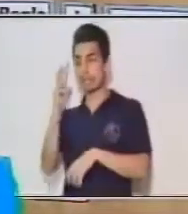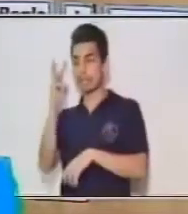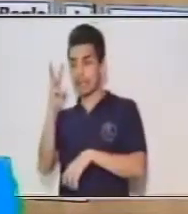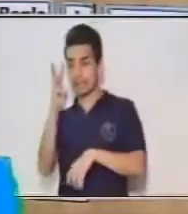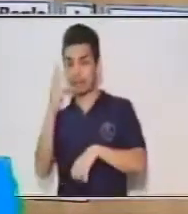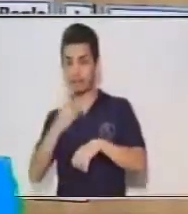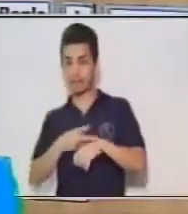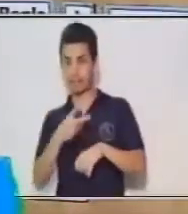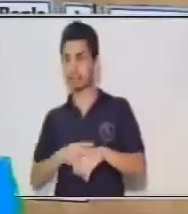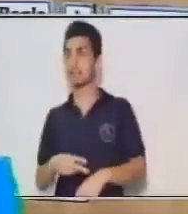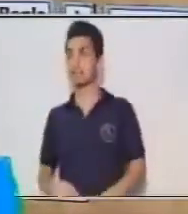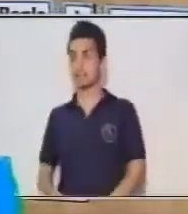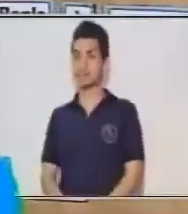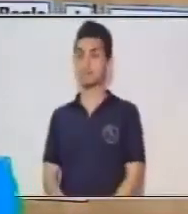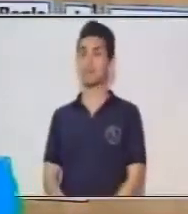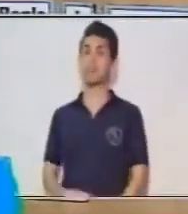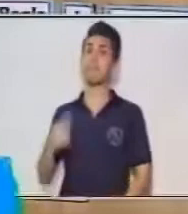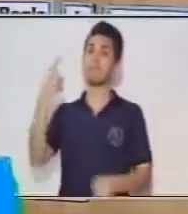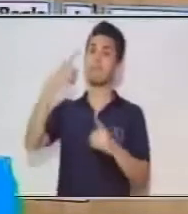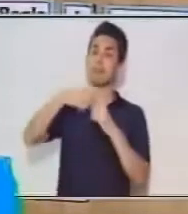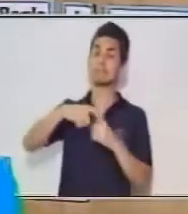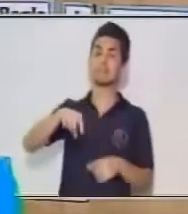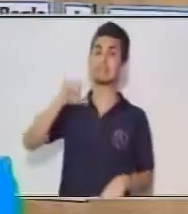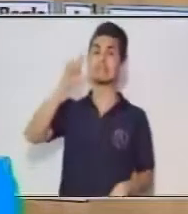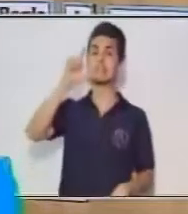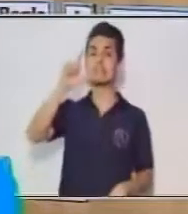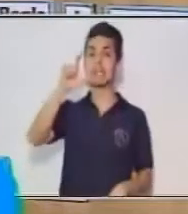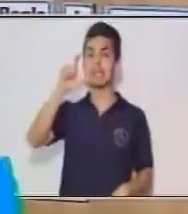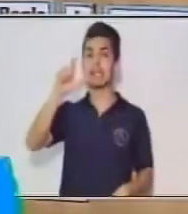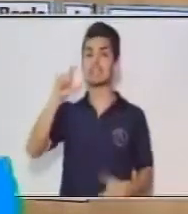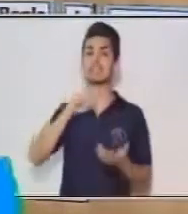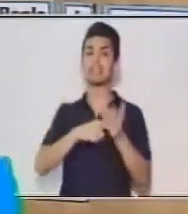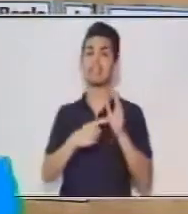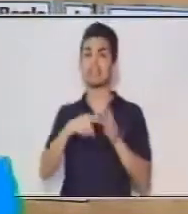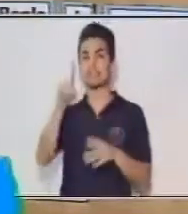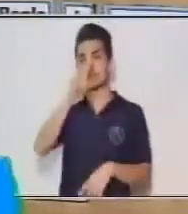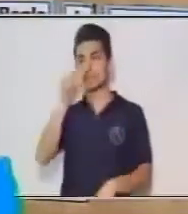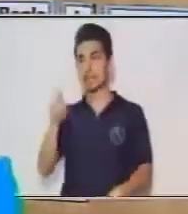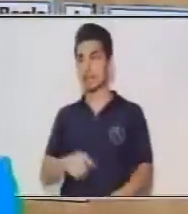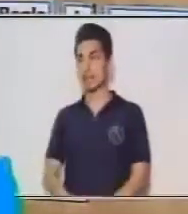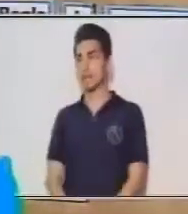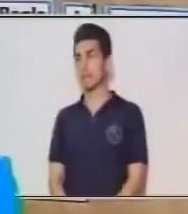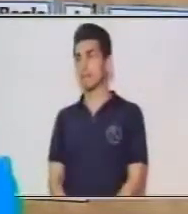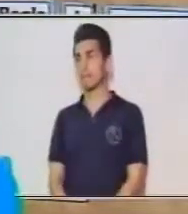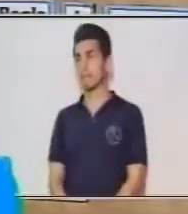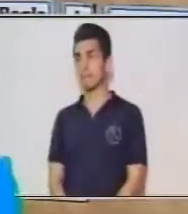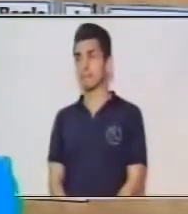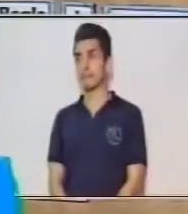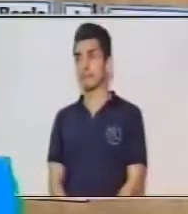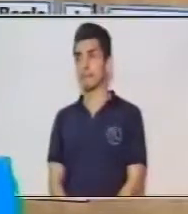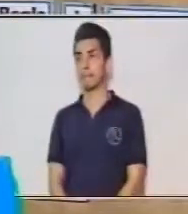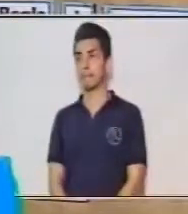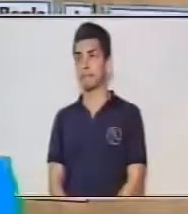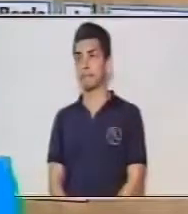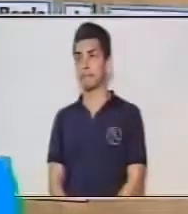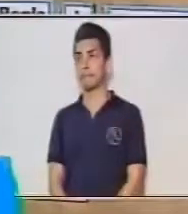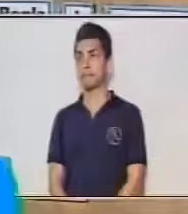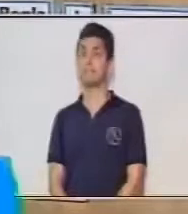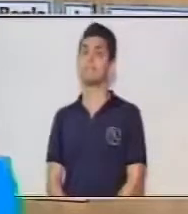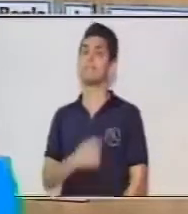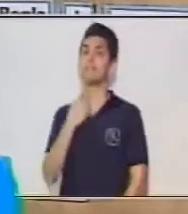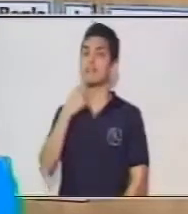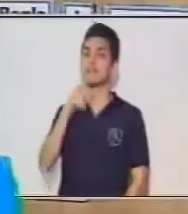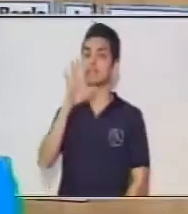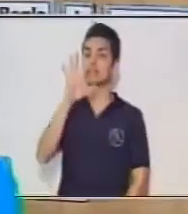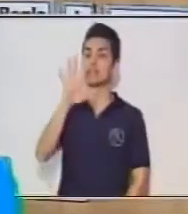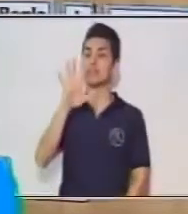100. Muy bien, y es la letra C. Luego nos dice que son